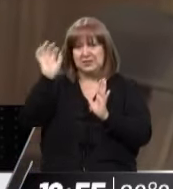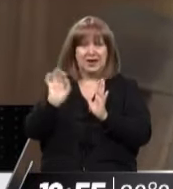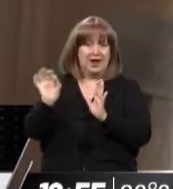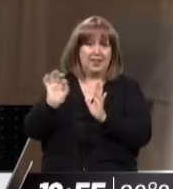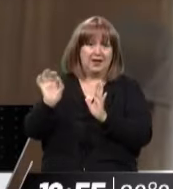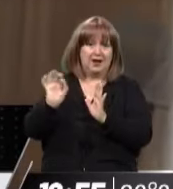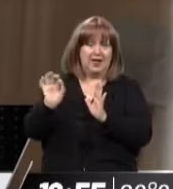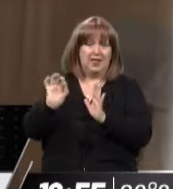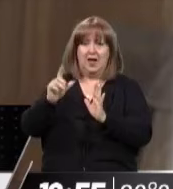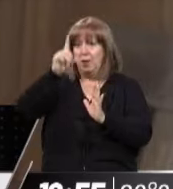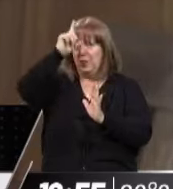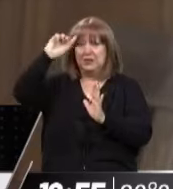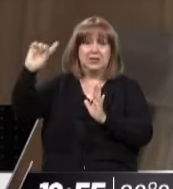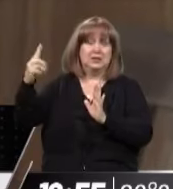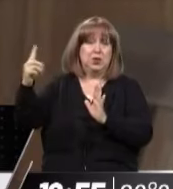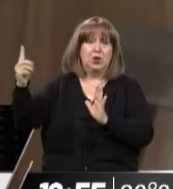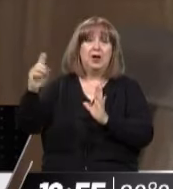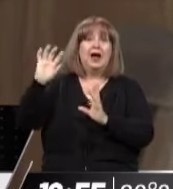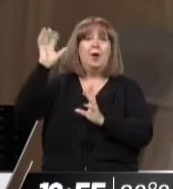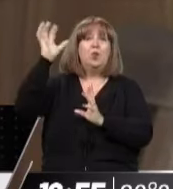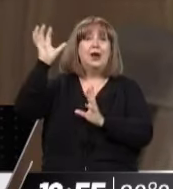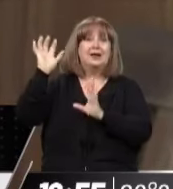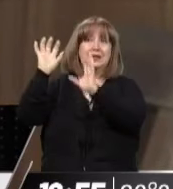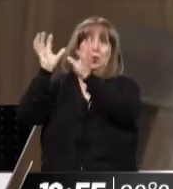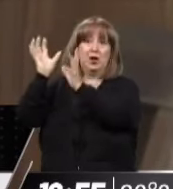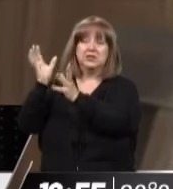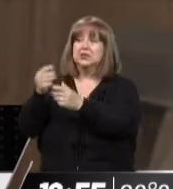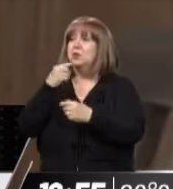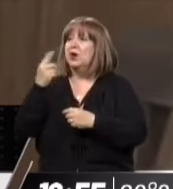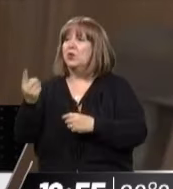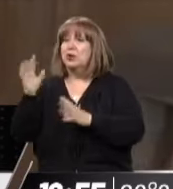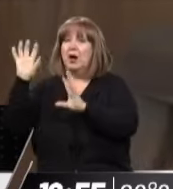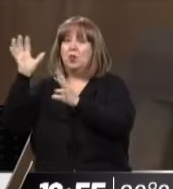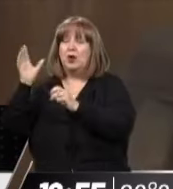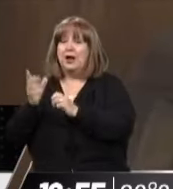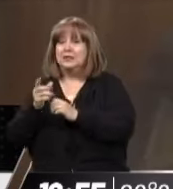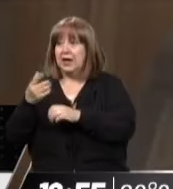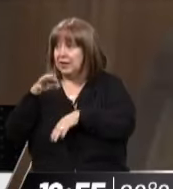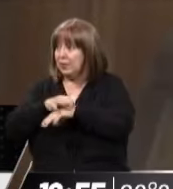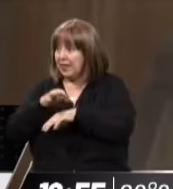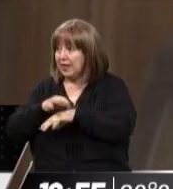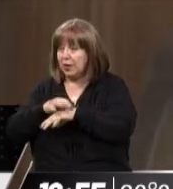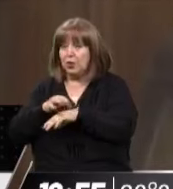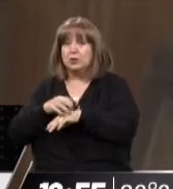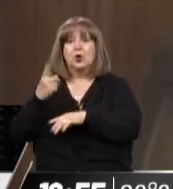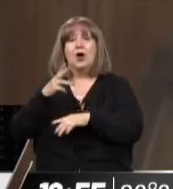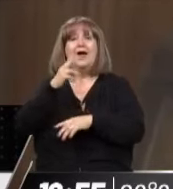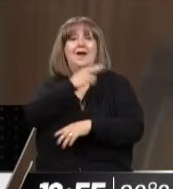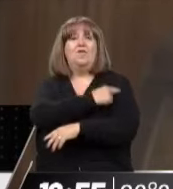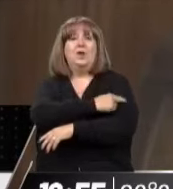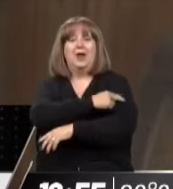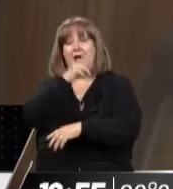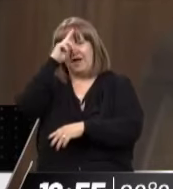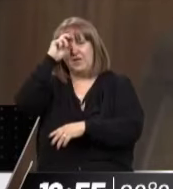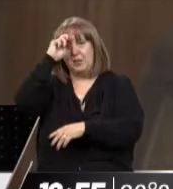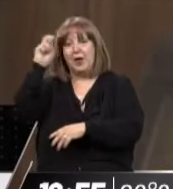la policía Llegó sola nadie yo le pregunté a la gente de la ambulancia creyendo que había un médico eran dos enfermeros y